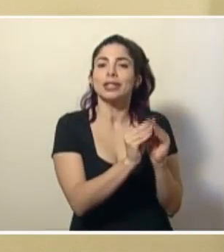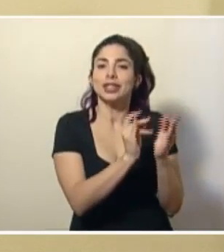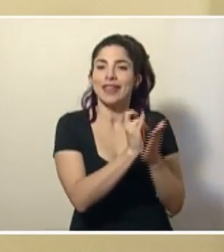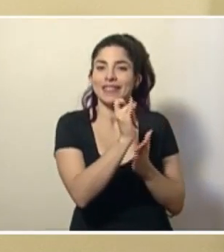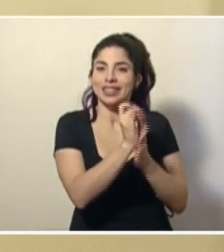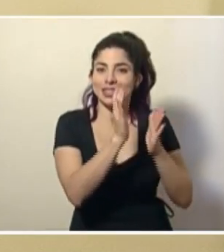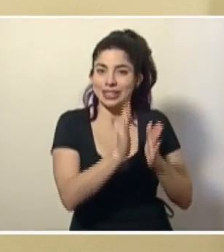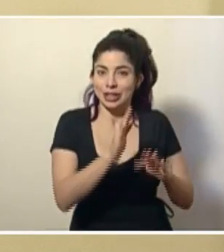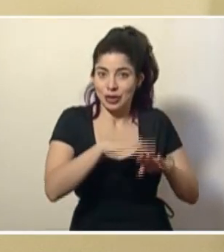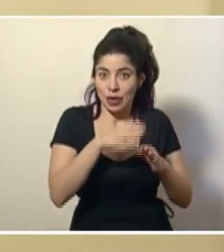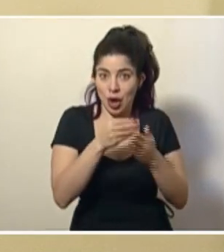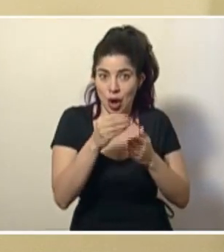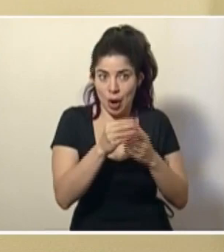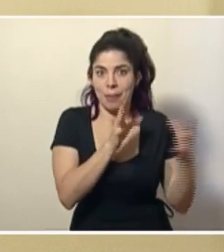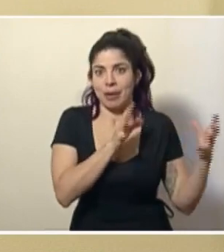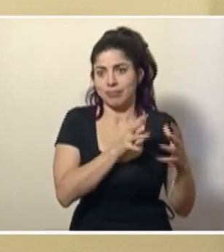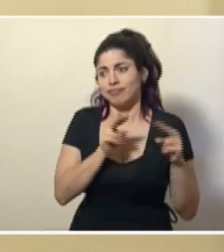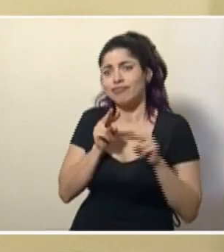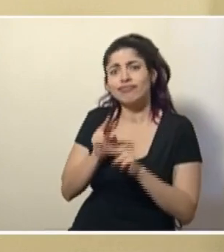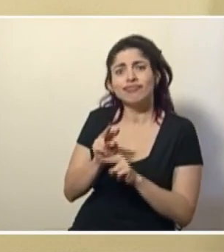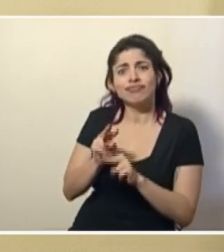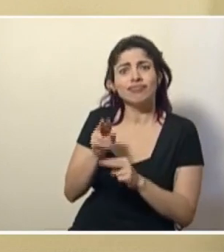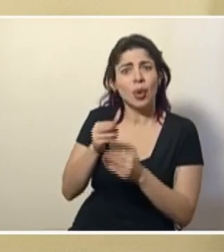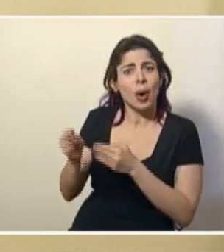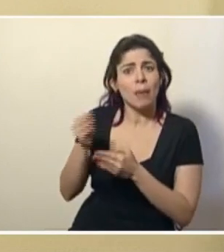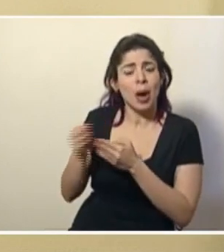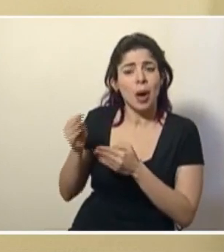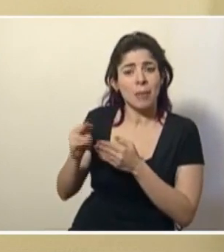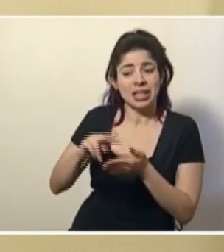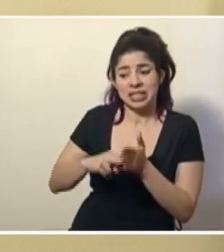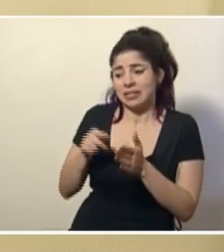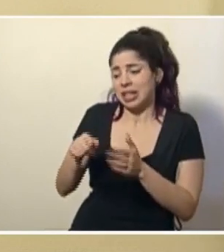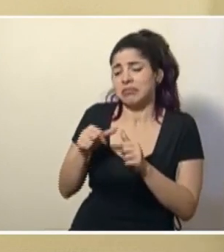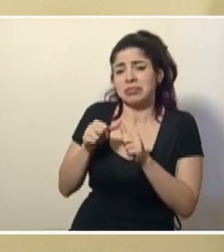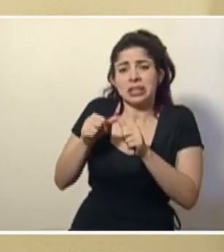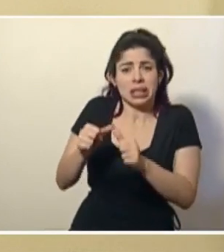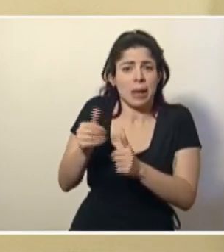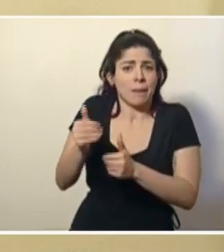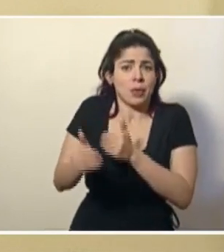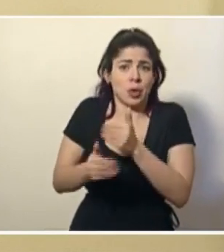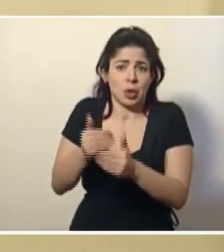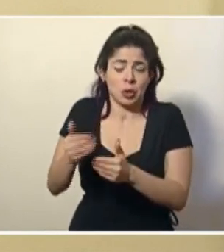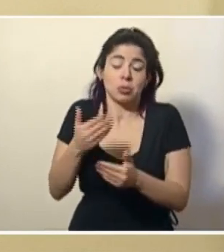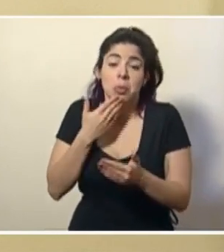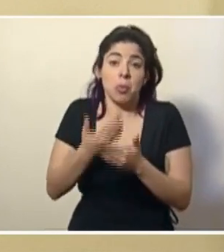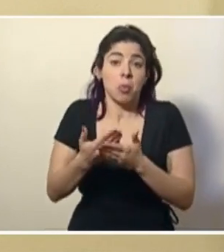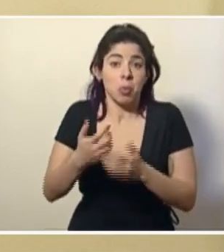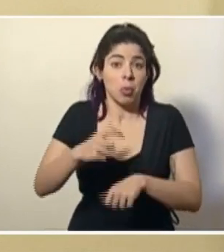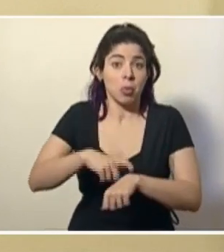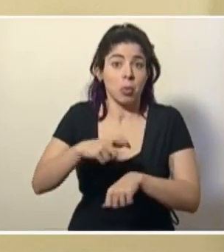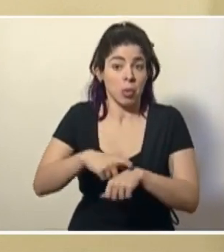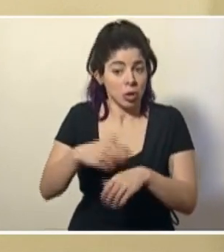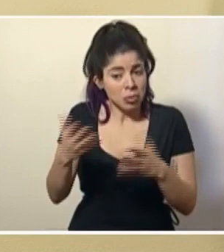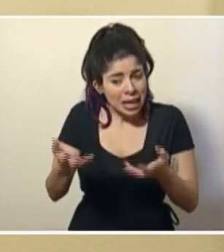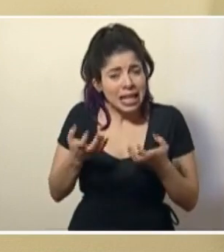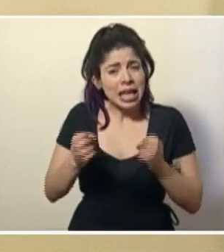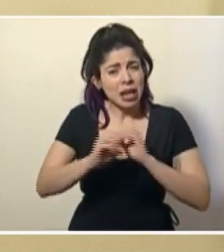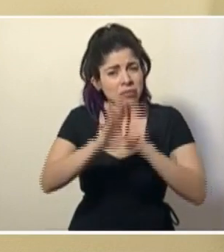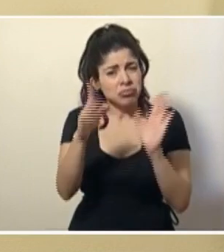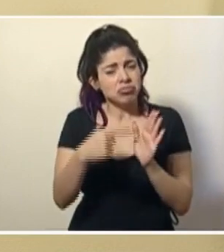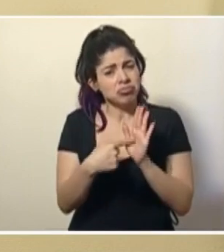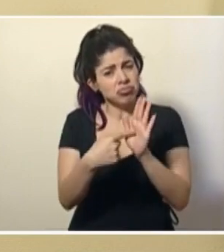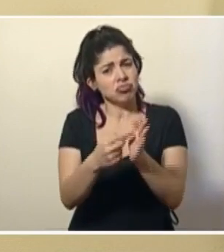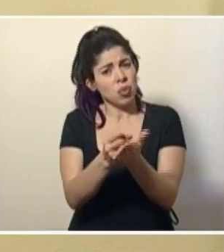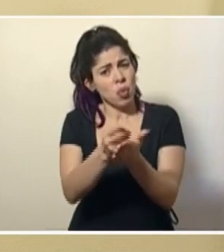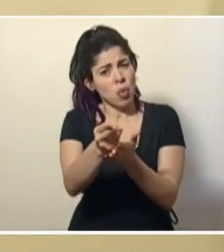comisión investigadora sobre estas compras. Entonces, esto va a correr su curso y en buena hora. Lo que queremos es transparencia y lo